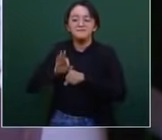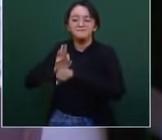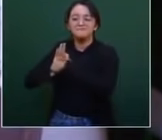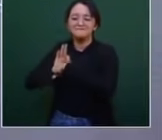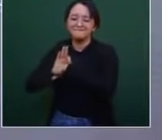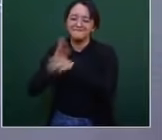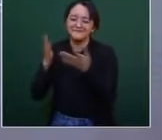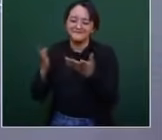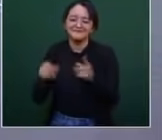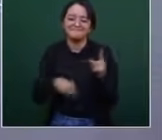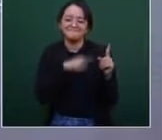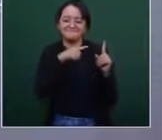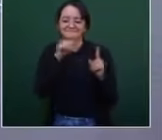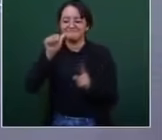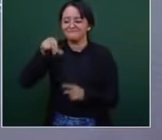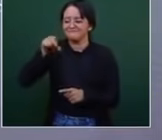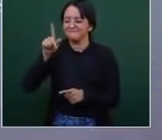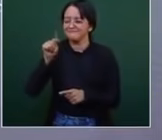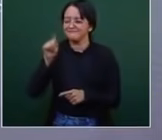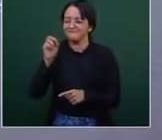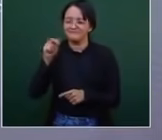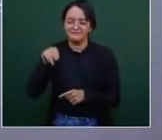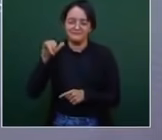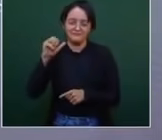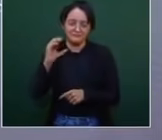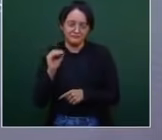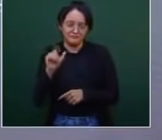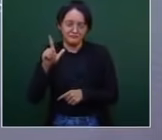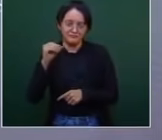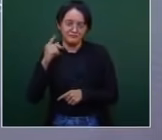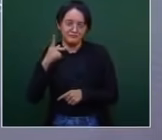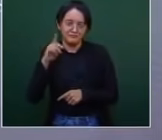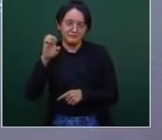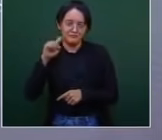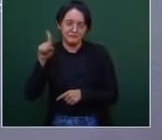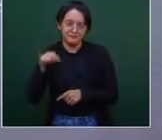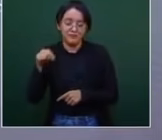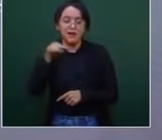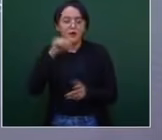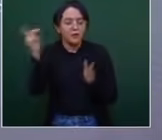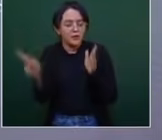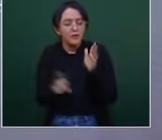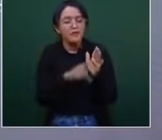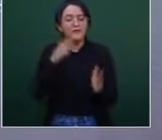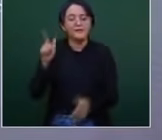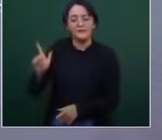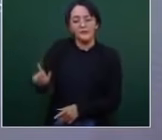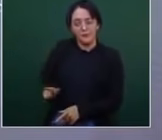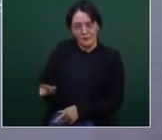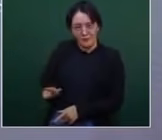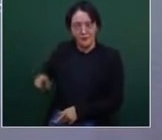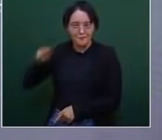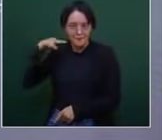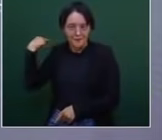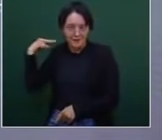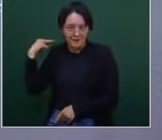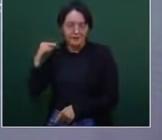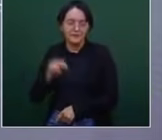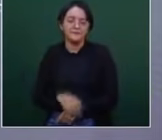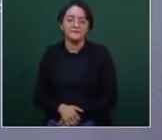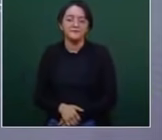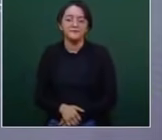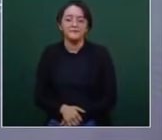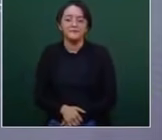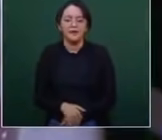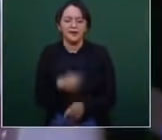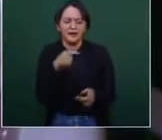Santana, quien había vuelto a ocupar el cargo de gobernador de Veracruz. Sin contar siquiera con